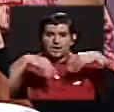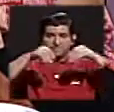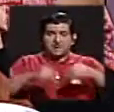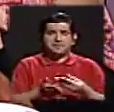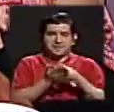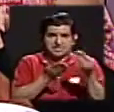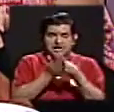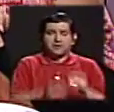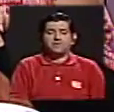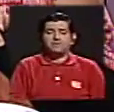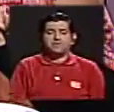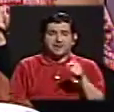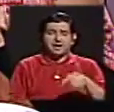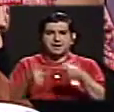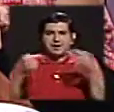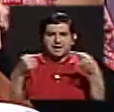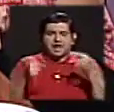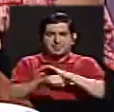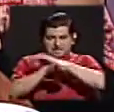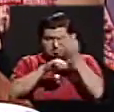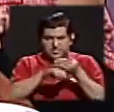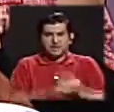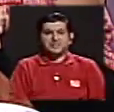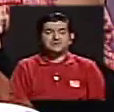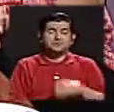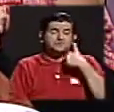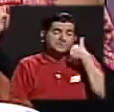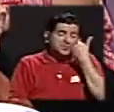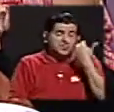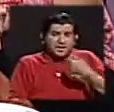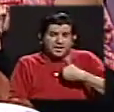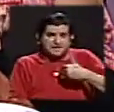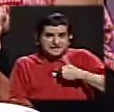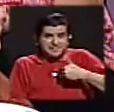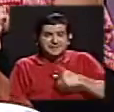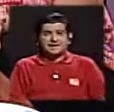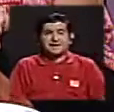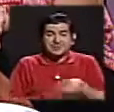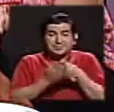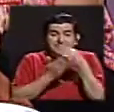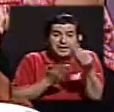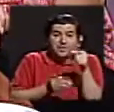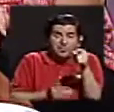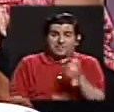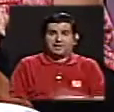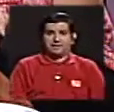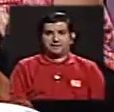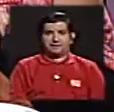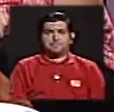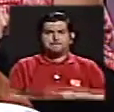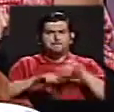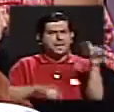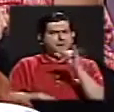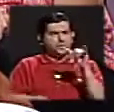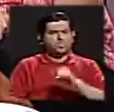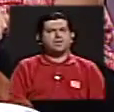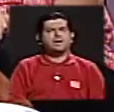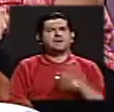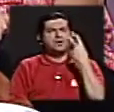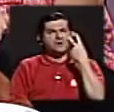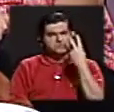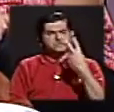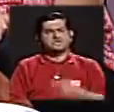Entonces, toda la situación de vergüenza y del temor que hay alrededor de adquirir el anticonceptivo. Pero además,